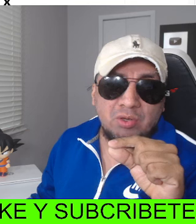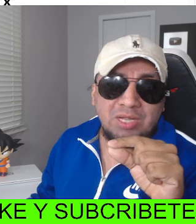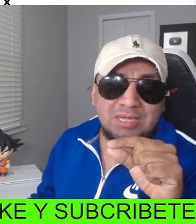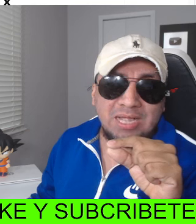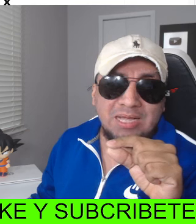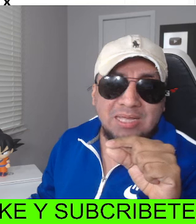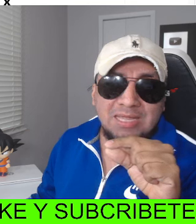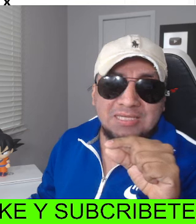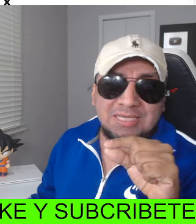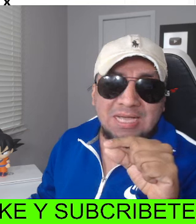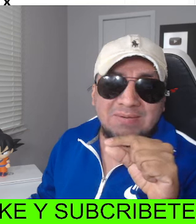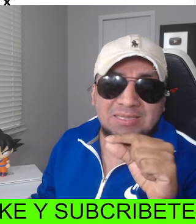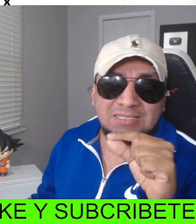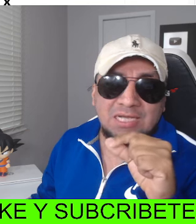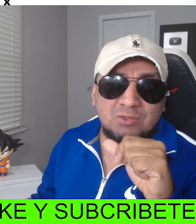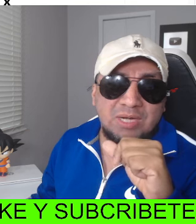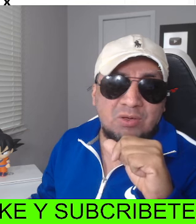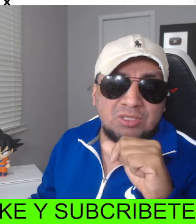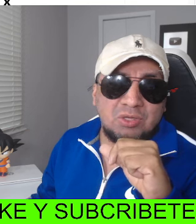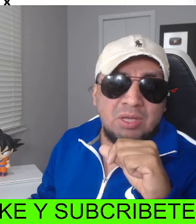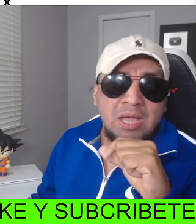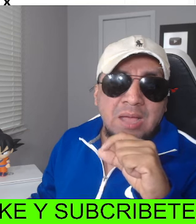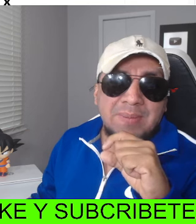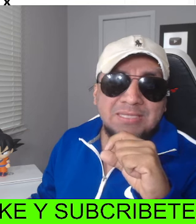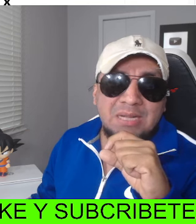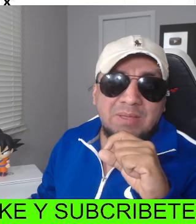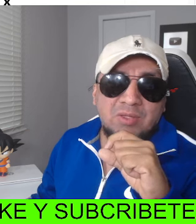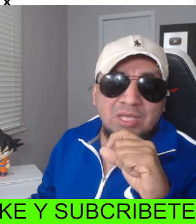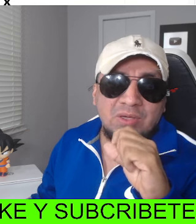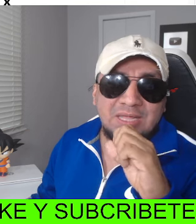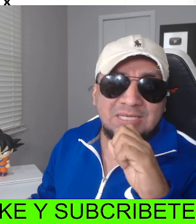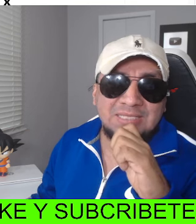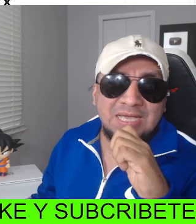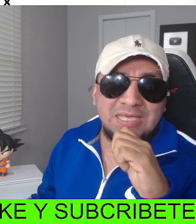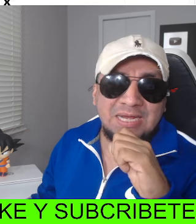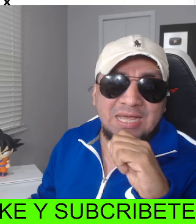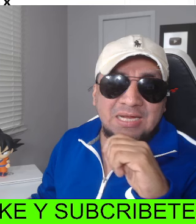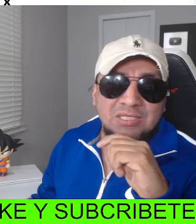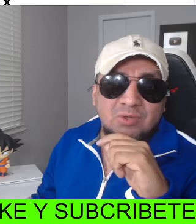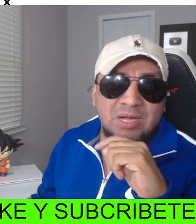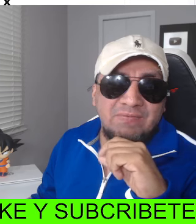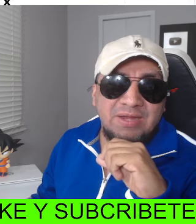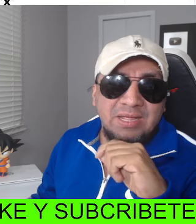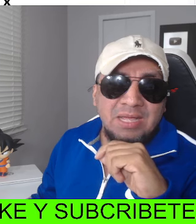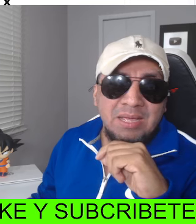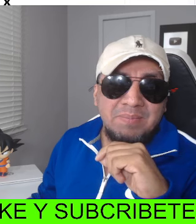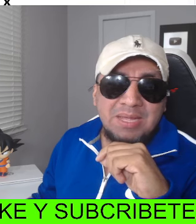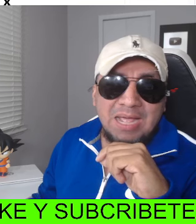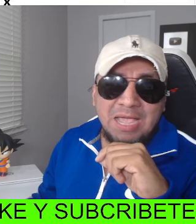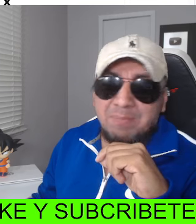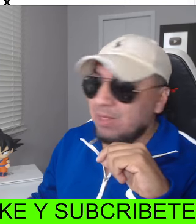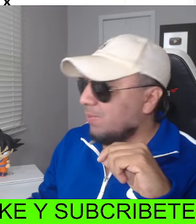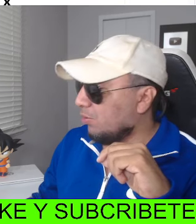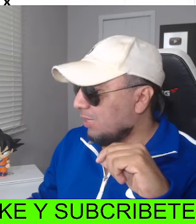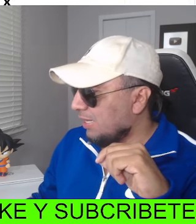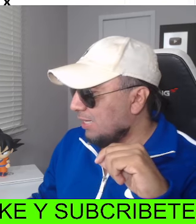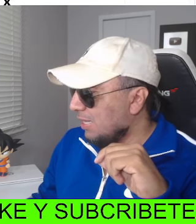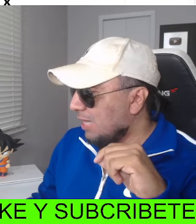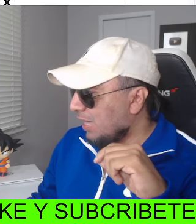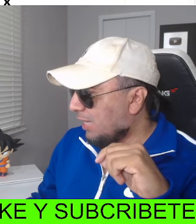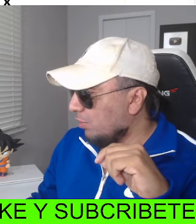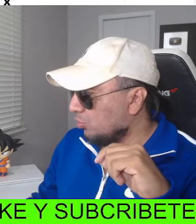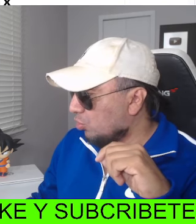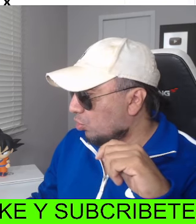para mayoristas que deseen abastecer su negocio, para salvadoreños que desean llenar su refri. Mire, ahí pueden ver